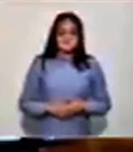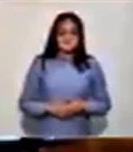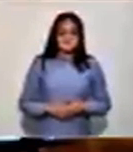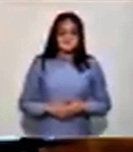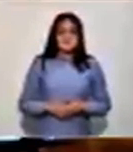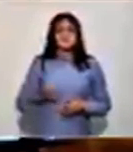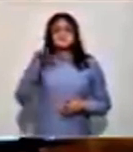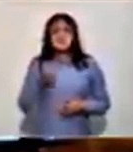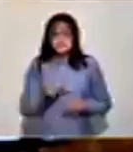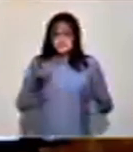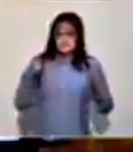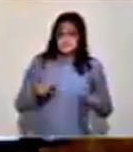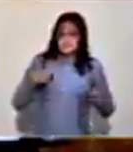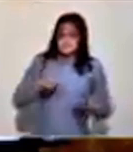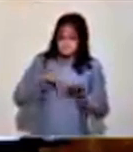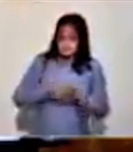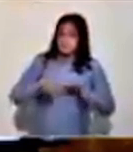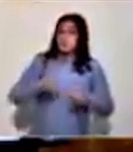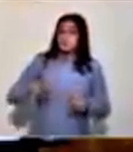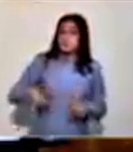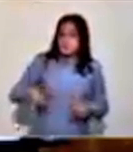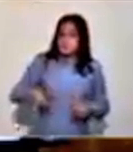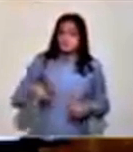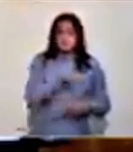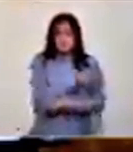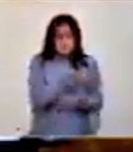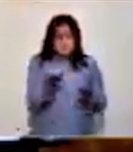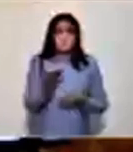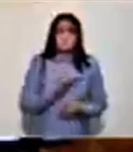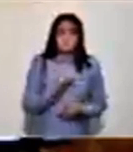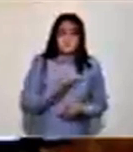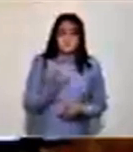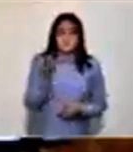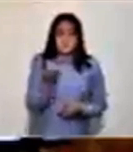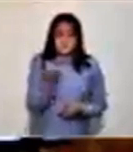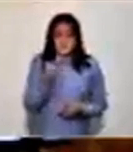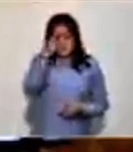Pero hoy los servidores públicos tienen que tener esa posición,